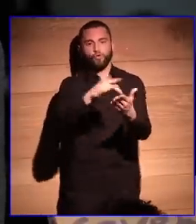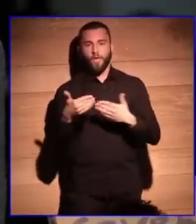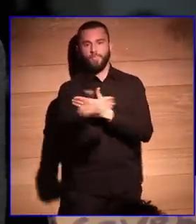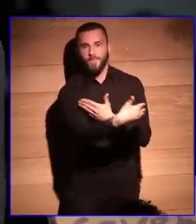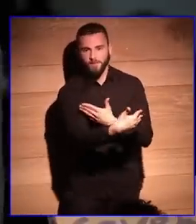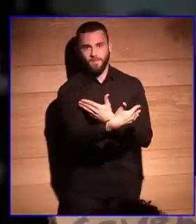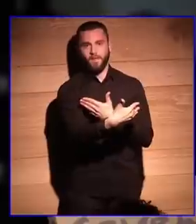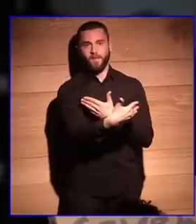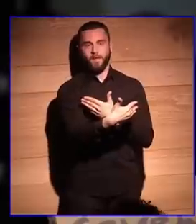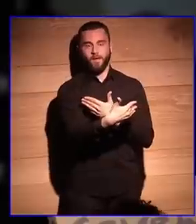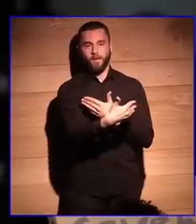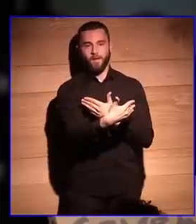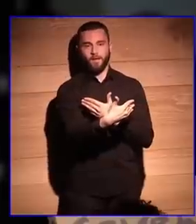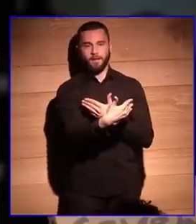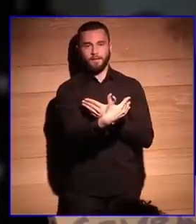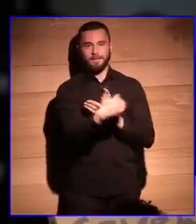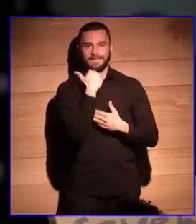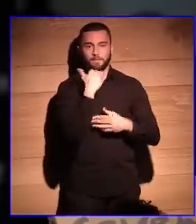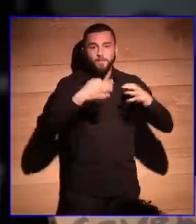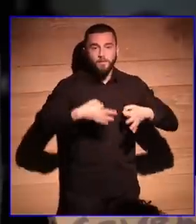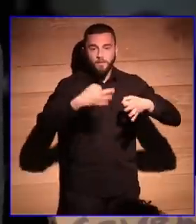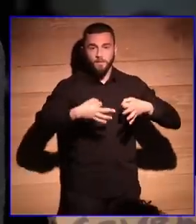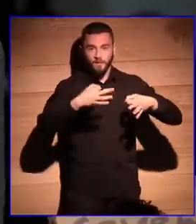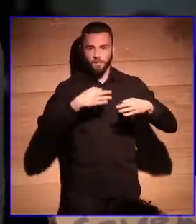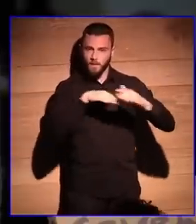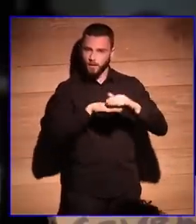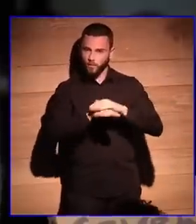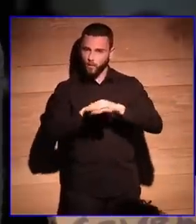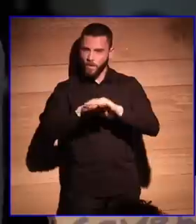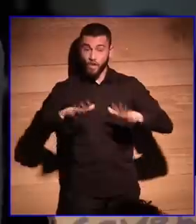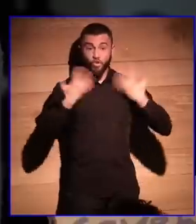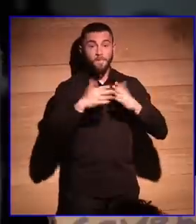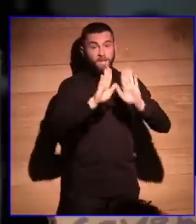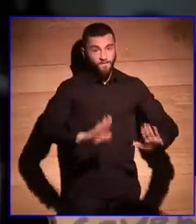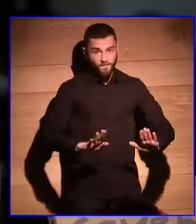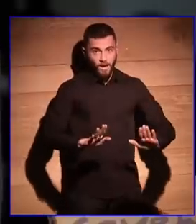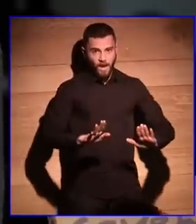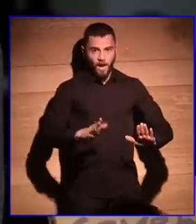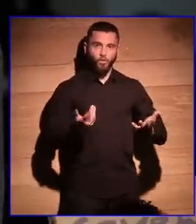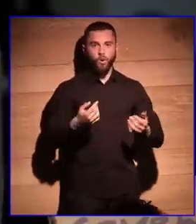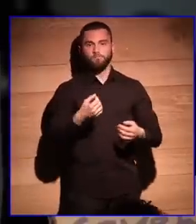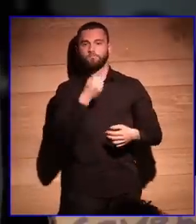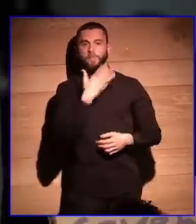siempre reserva como sorpresa final la redención, podemos hablar de muchos